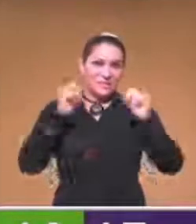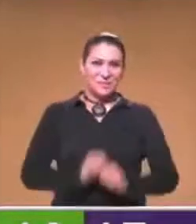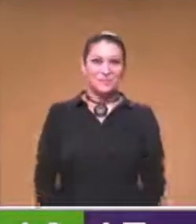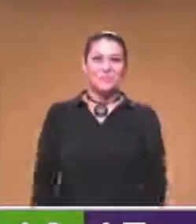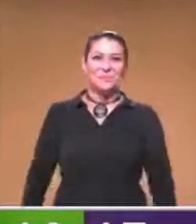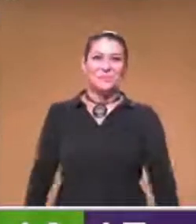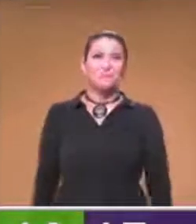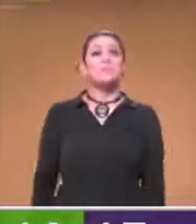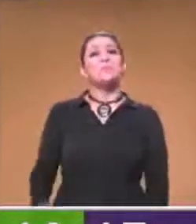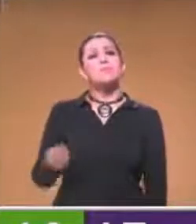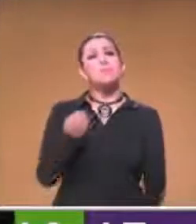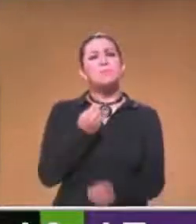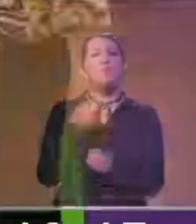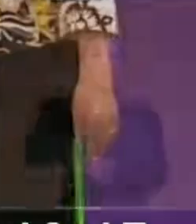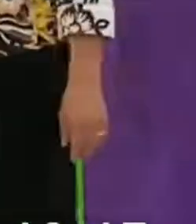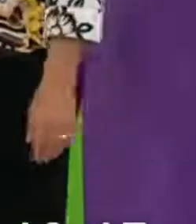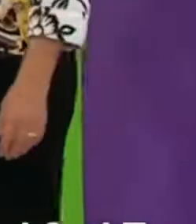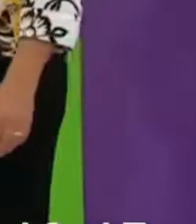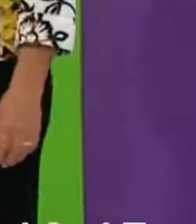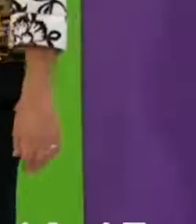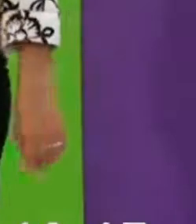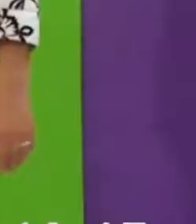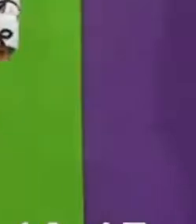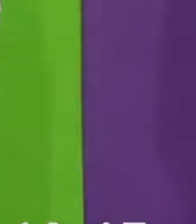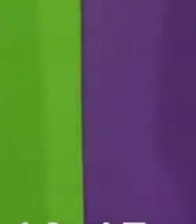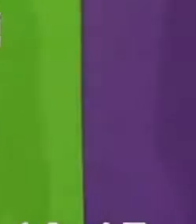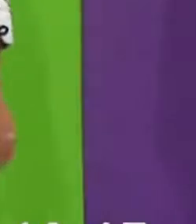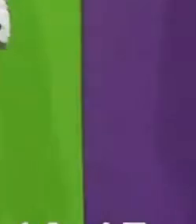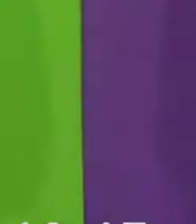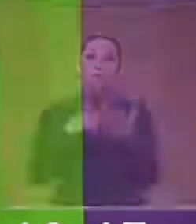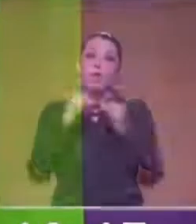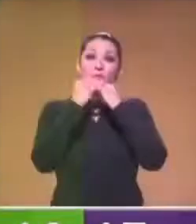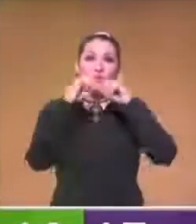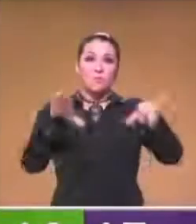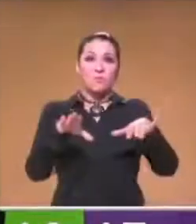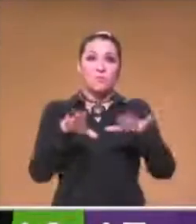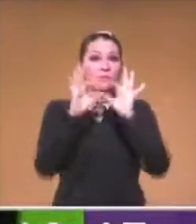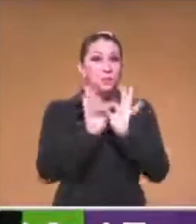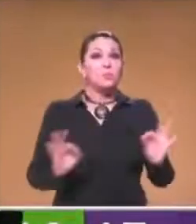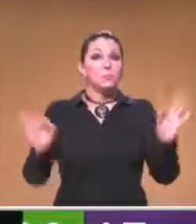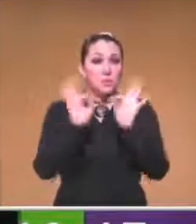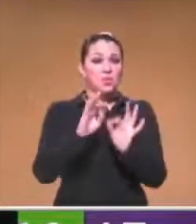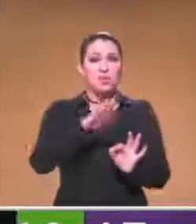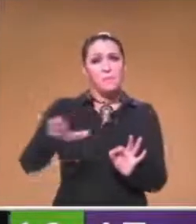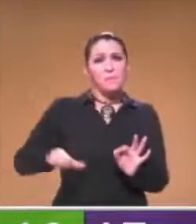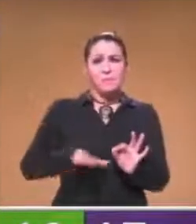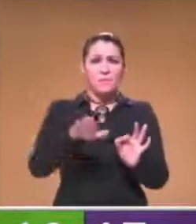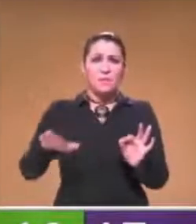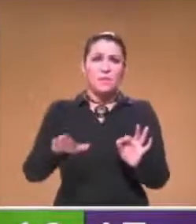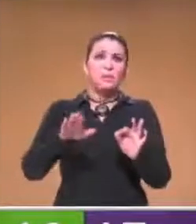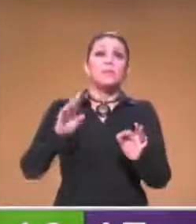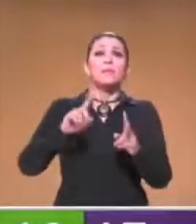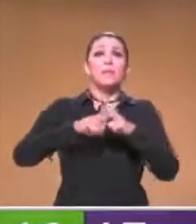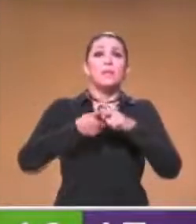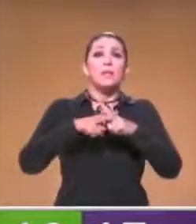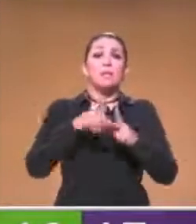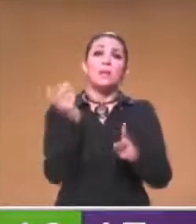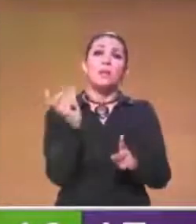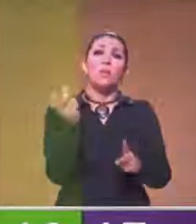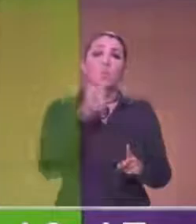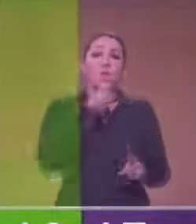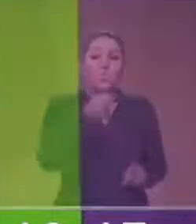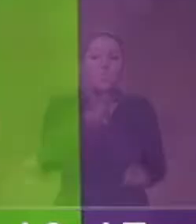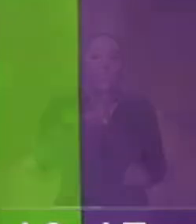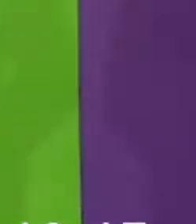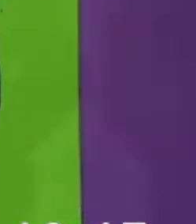lengua. El día de hoy vamos a revisar la información básica para realizar al inicio de una entrevista, relacionándolo con